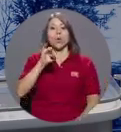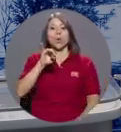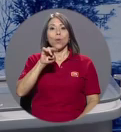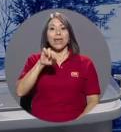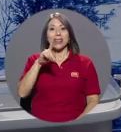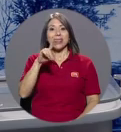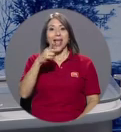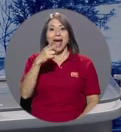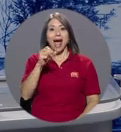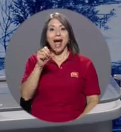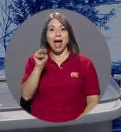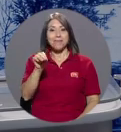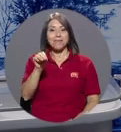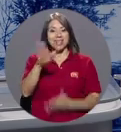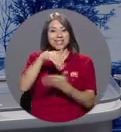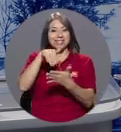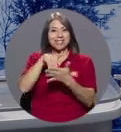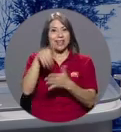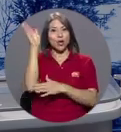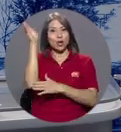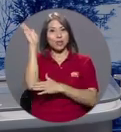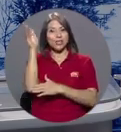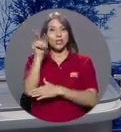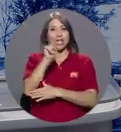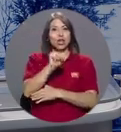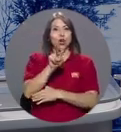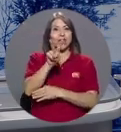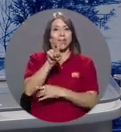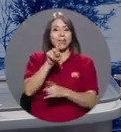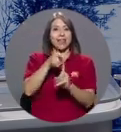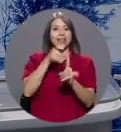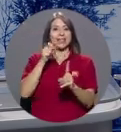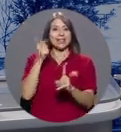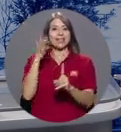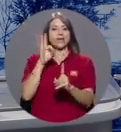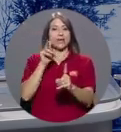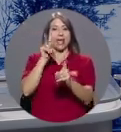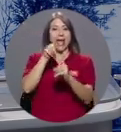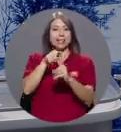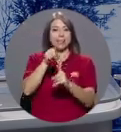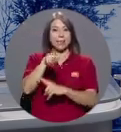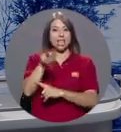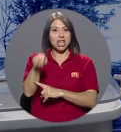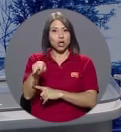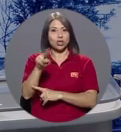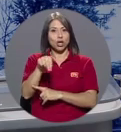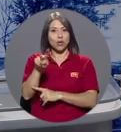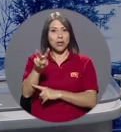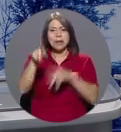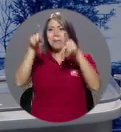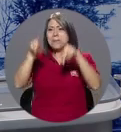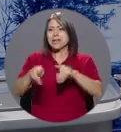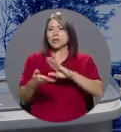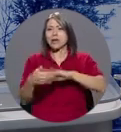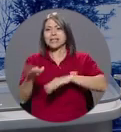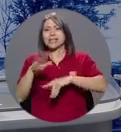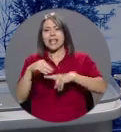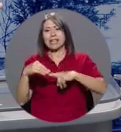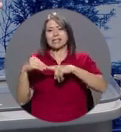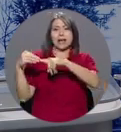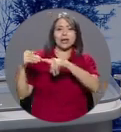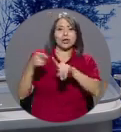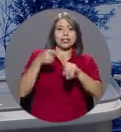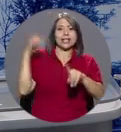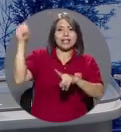de convenciones del Hotel Wyndham. En noviembre del 19 al 22 vamos a tener expertos que vienen desde